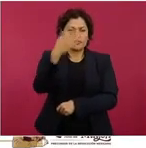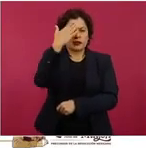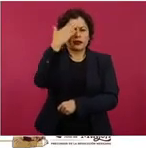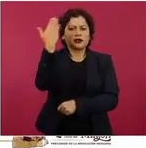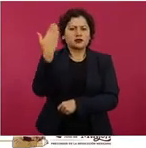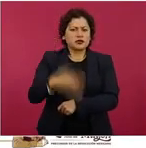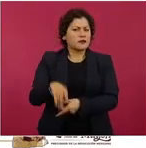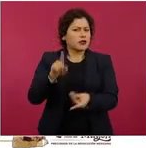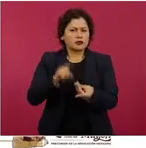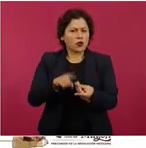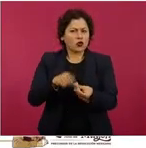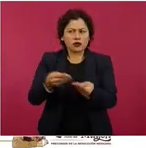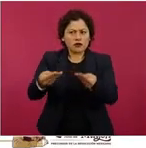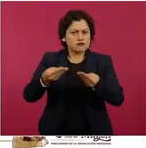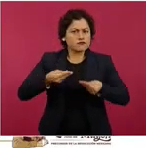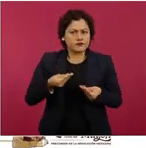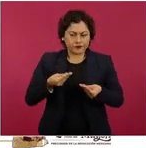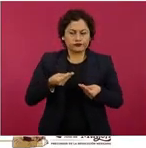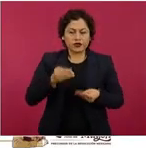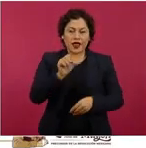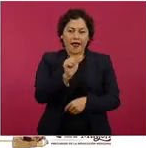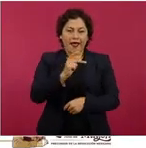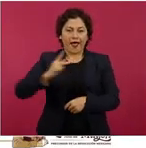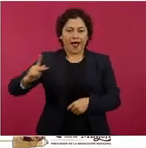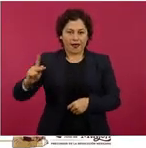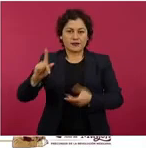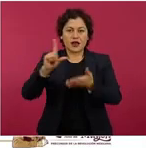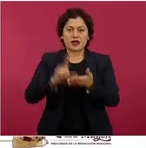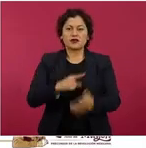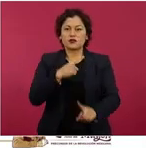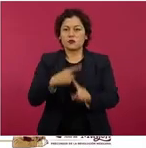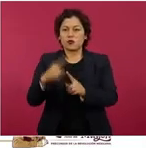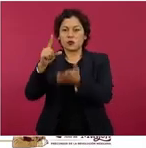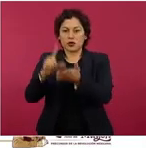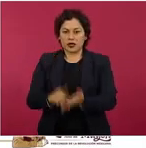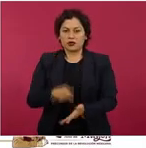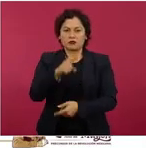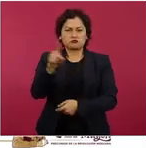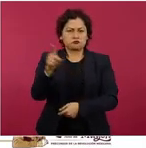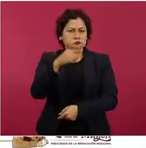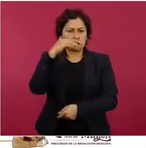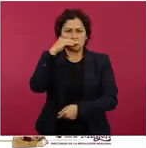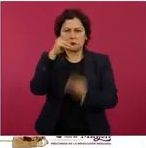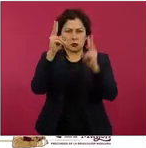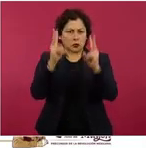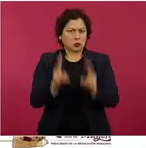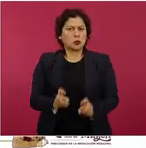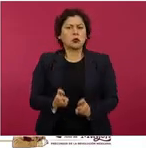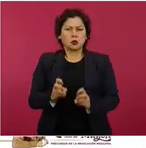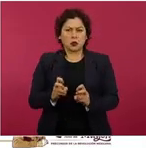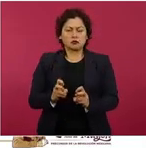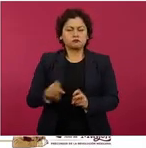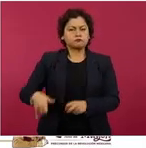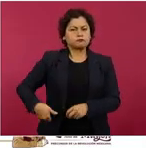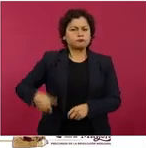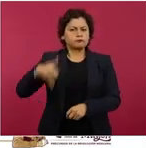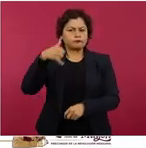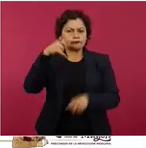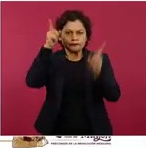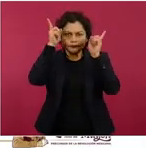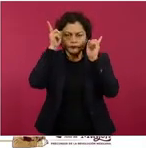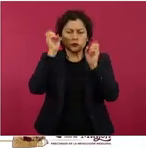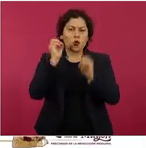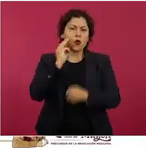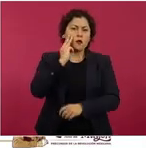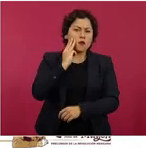fueron presentadas a través de la app de Litro por Litro, que se descarga de manera gratuita tanto en Android como en iOS.